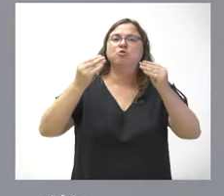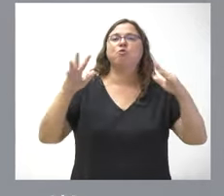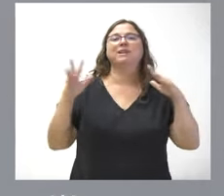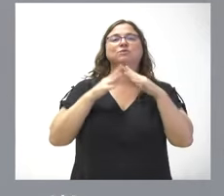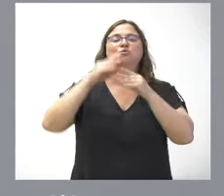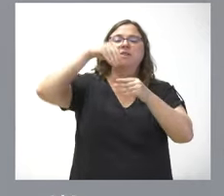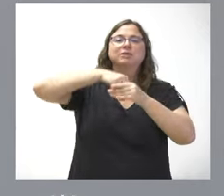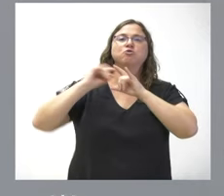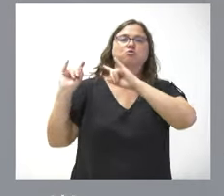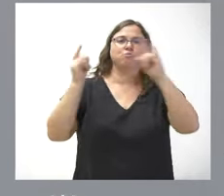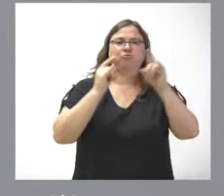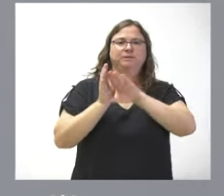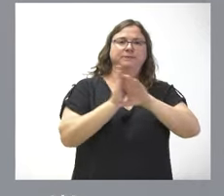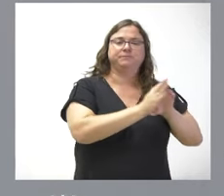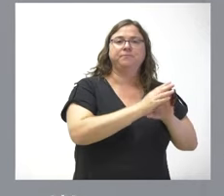montes